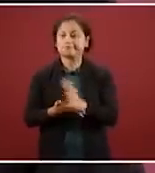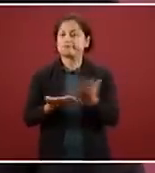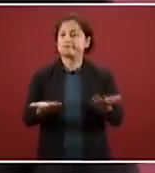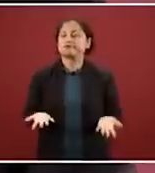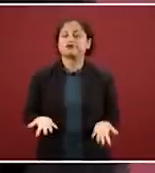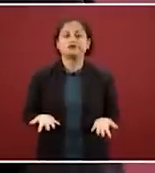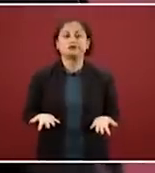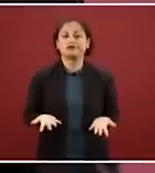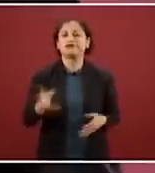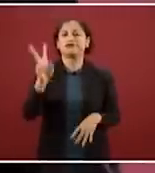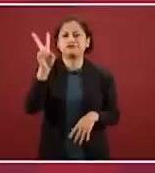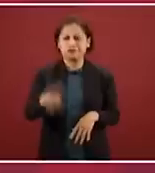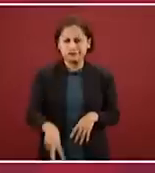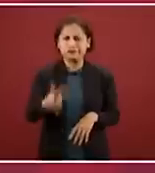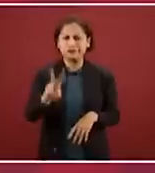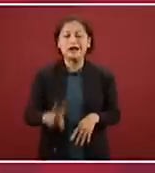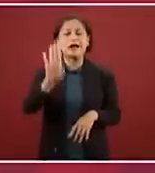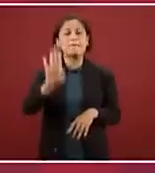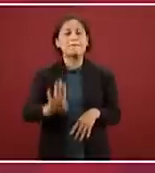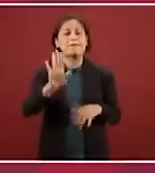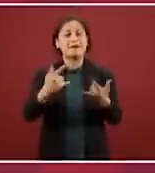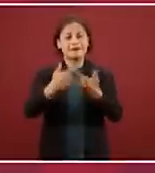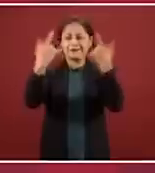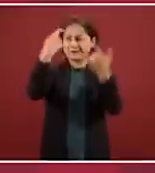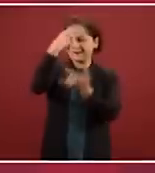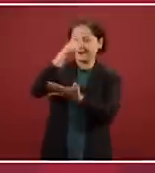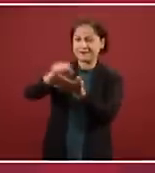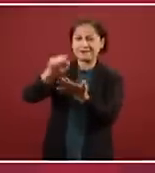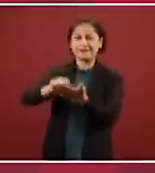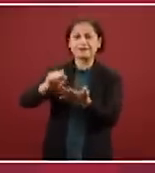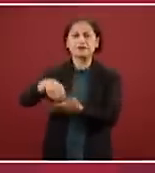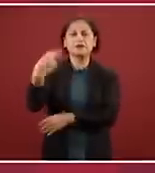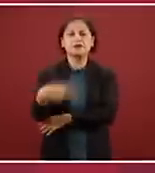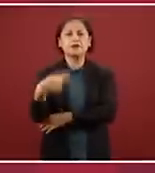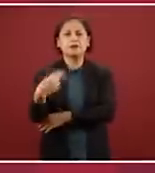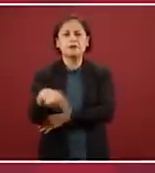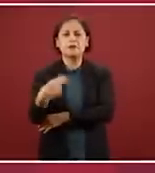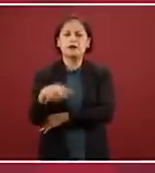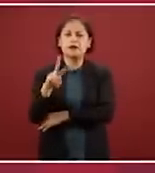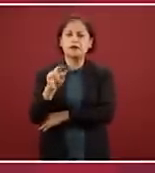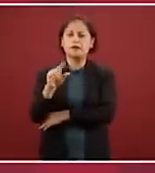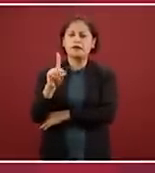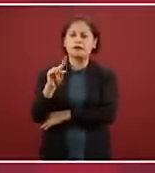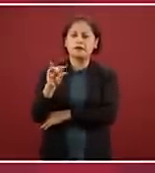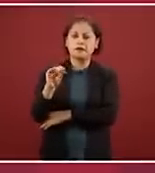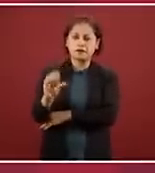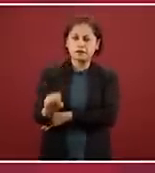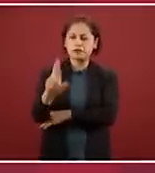Es como la novela de Los Bandidos de Río Frío, que el jefe de la